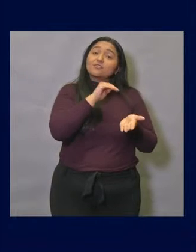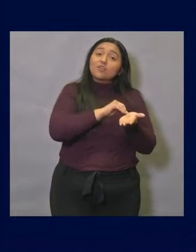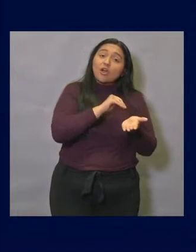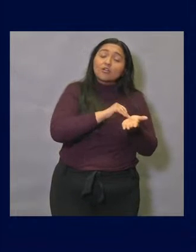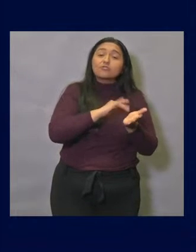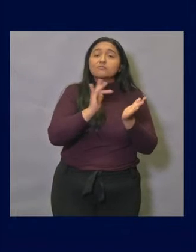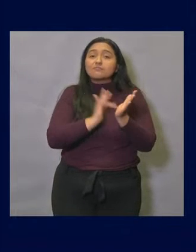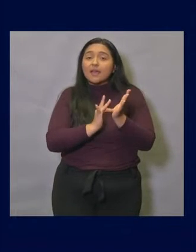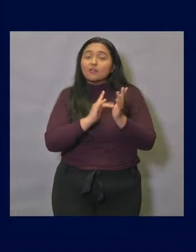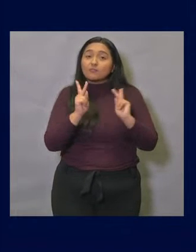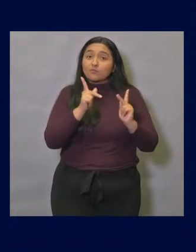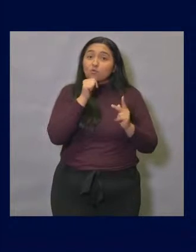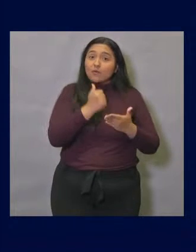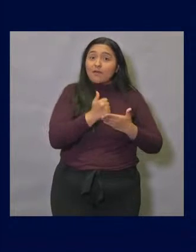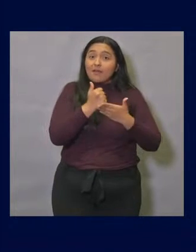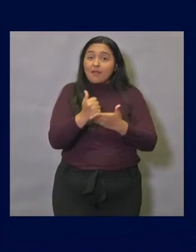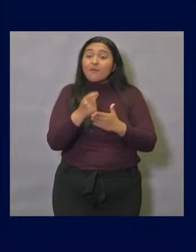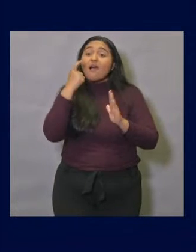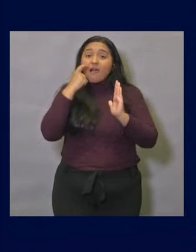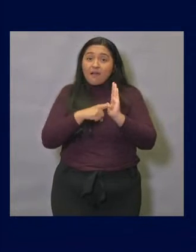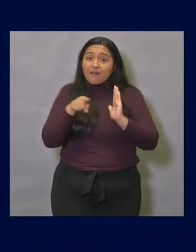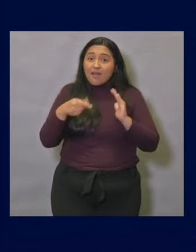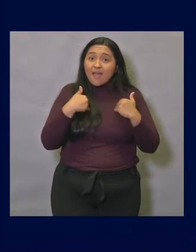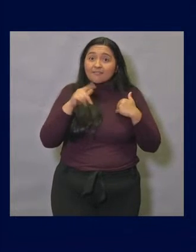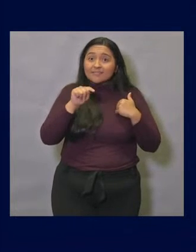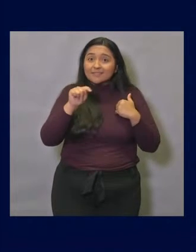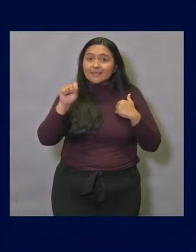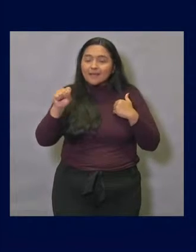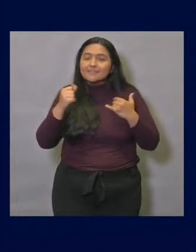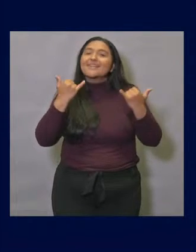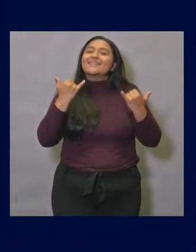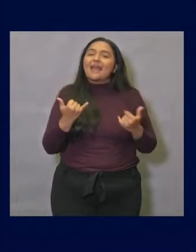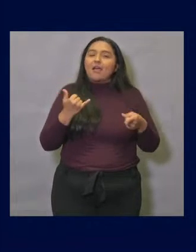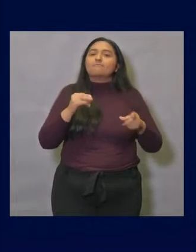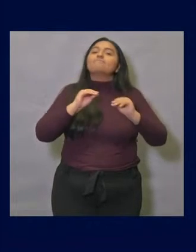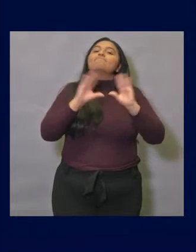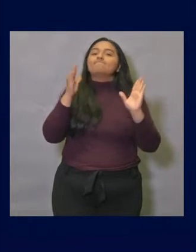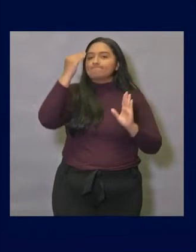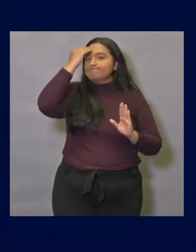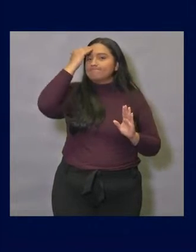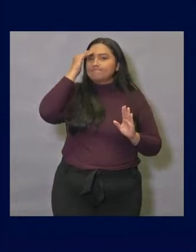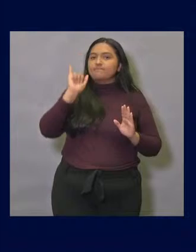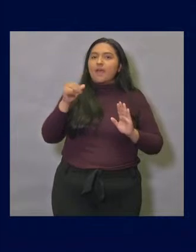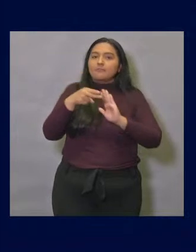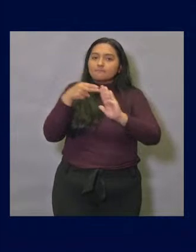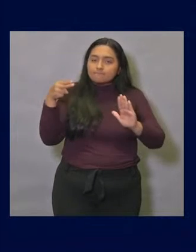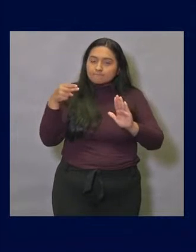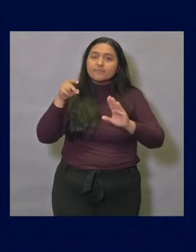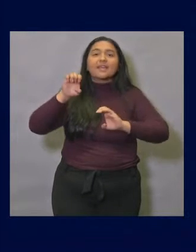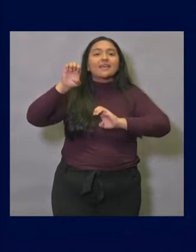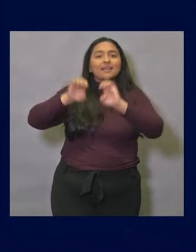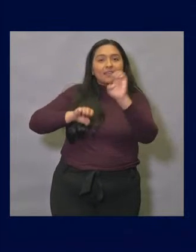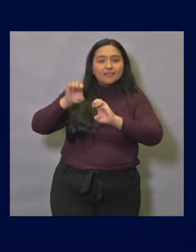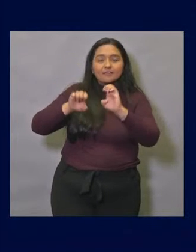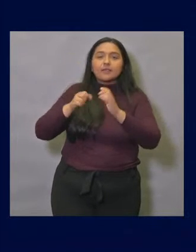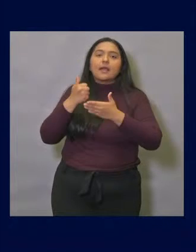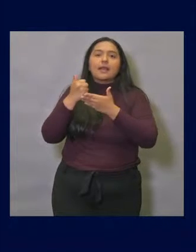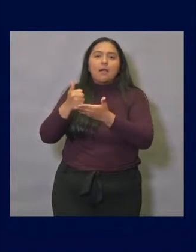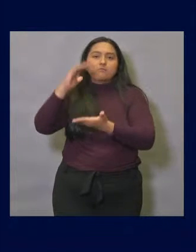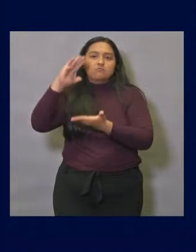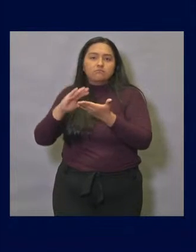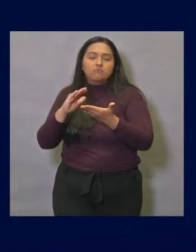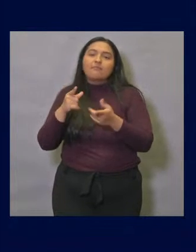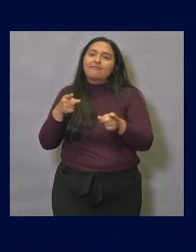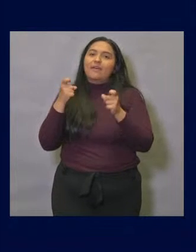que sugieren este síndrome probablemente ahora pueden reconocerlo, evaluarlo y tratarlo más rápido.